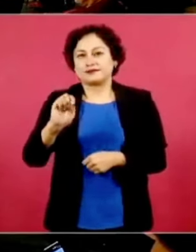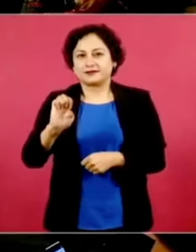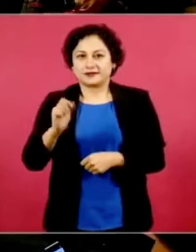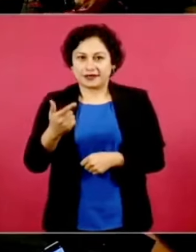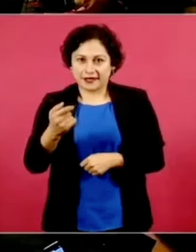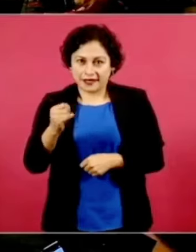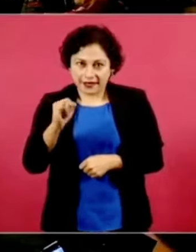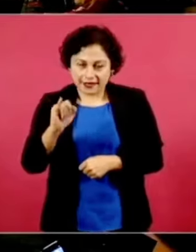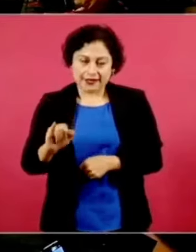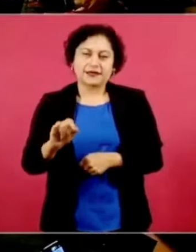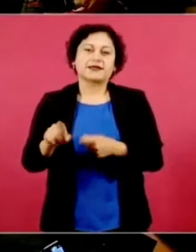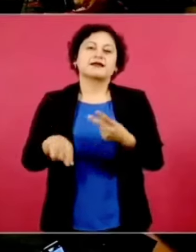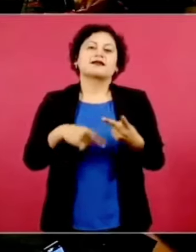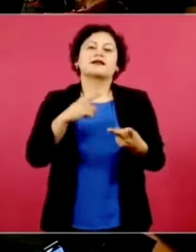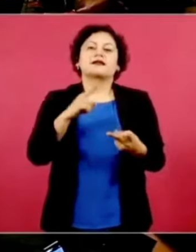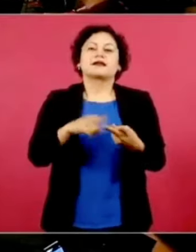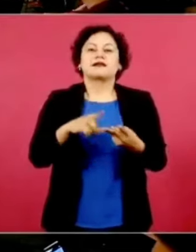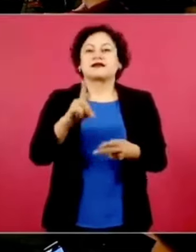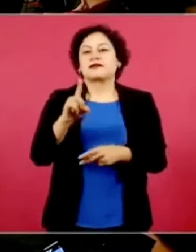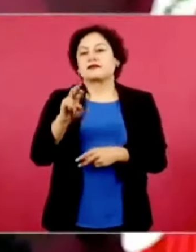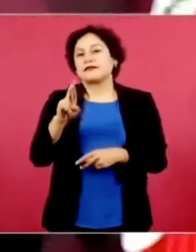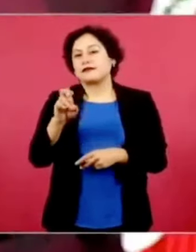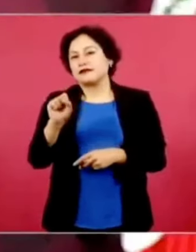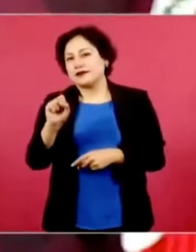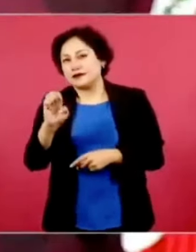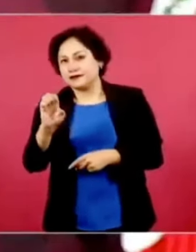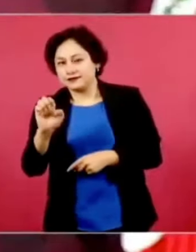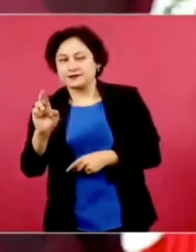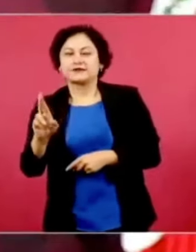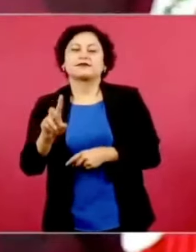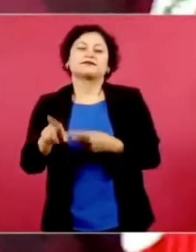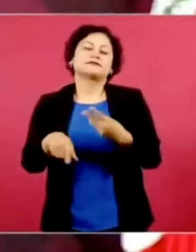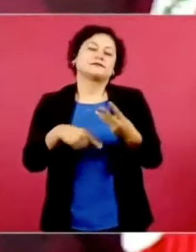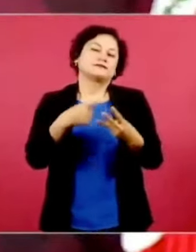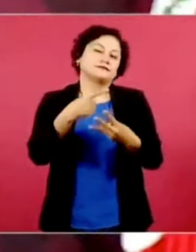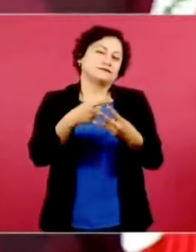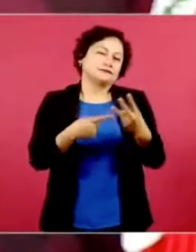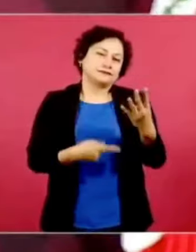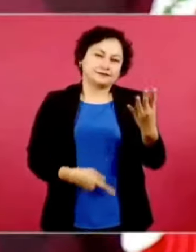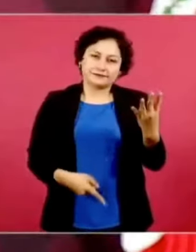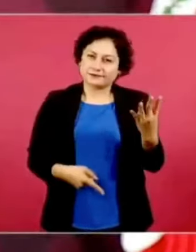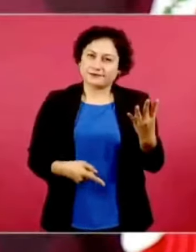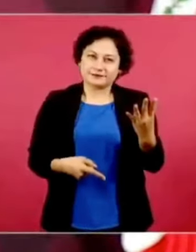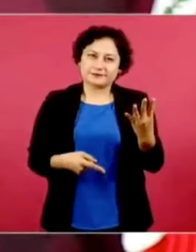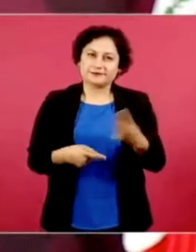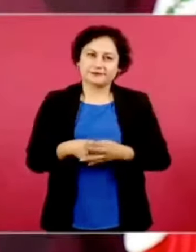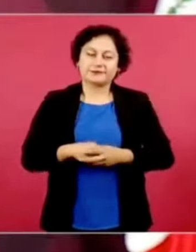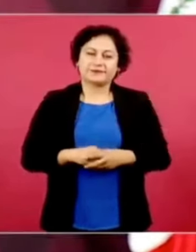Y